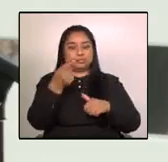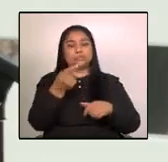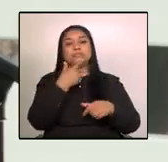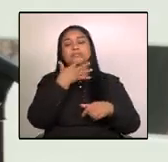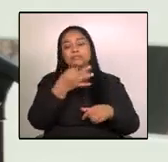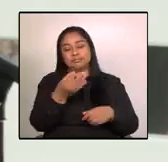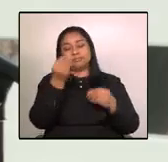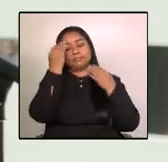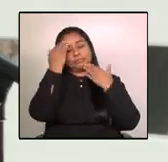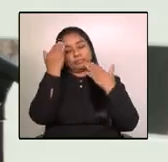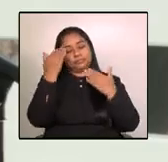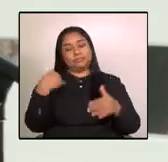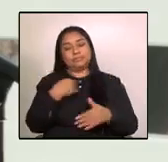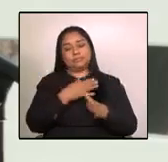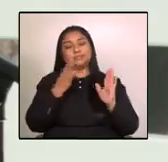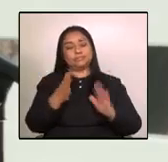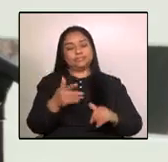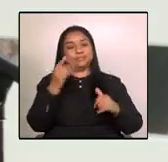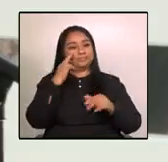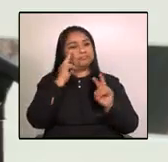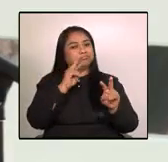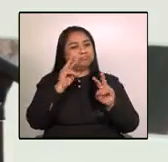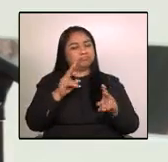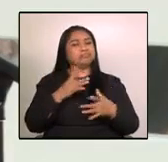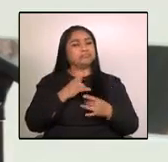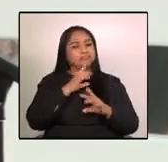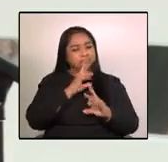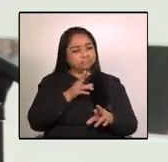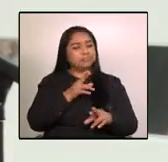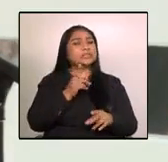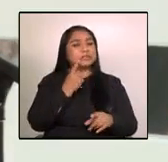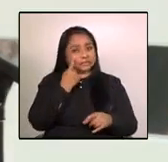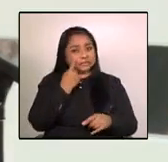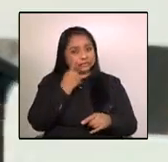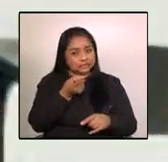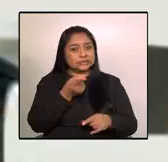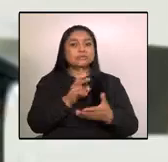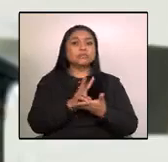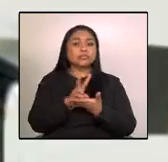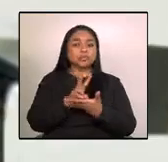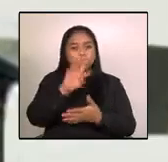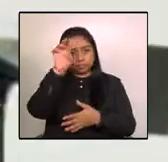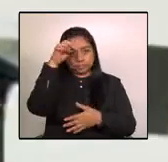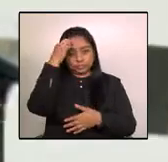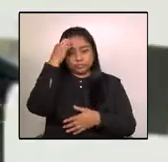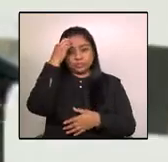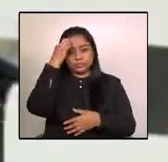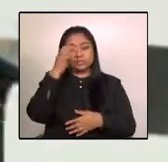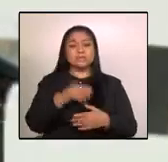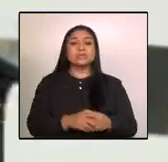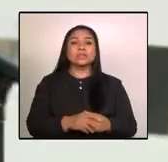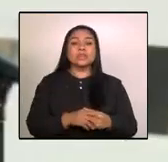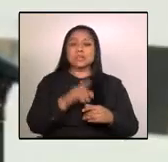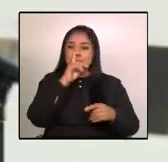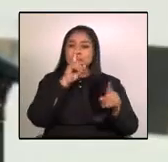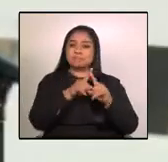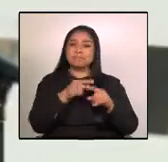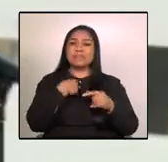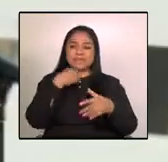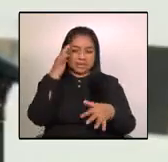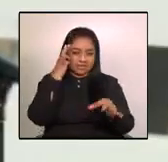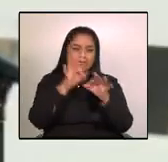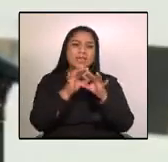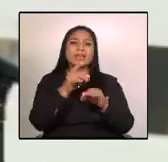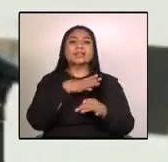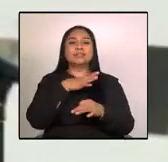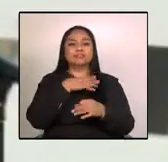agradezco, porque se ven los resultados, se ve la intención, se ve la voluntad política y la fe que tenemos en usted,